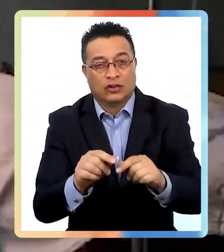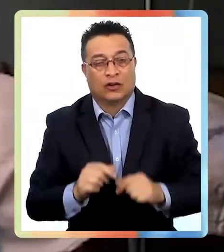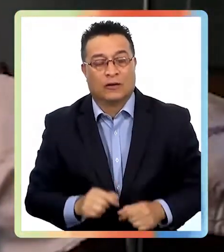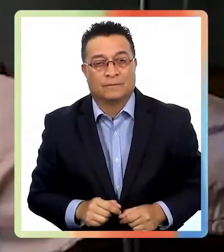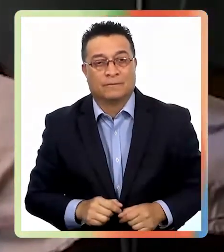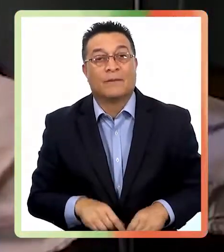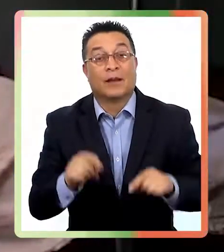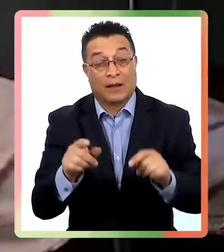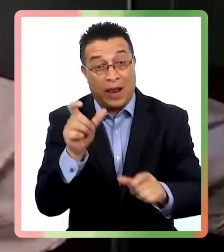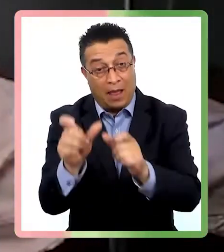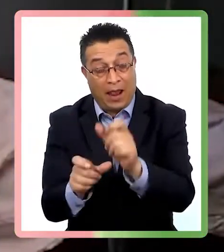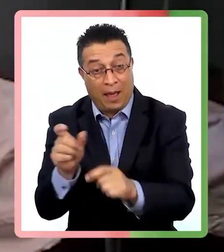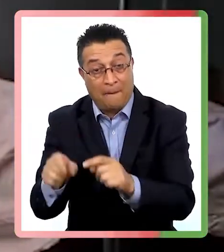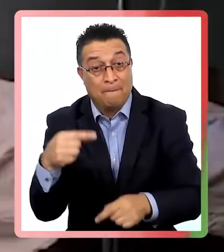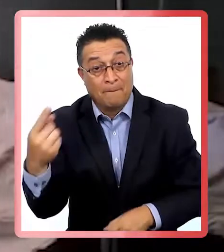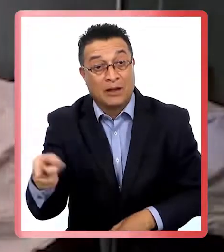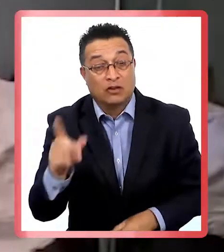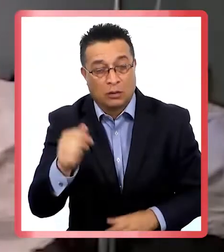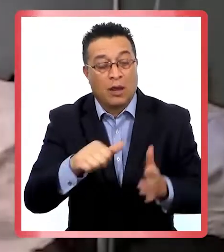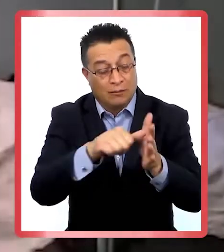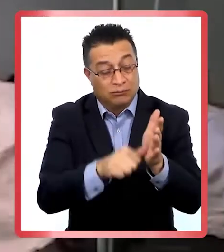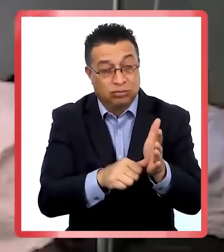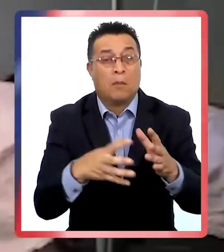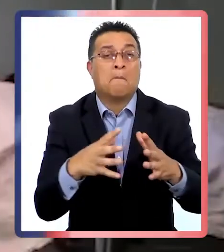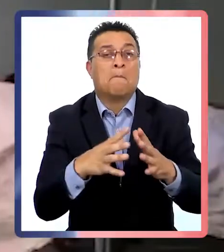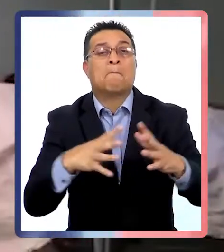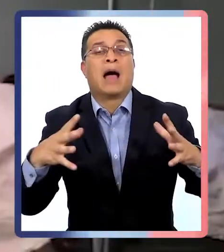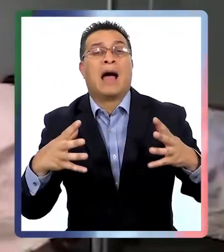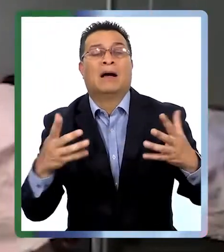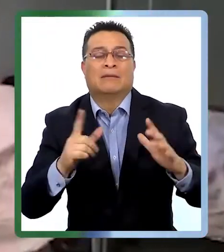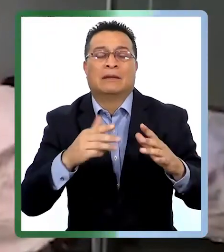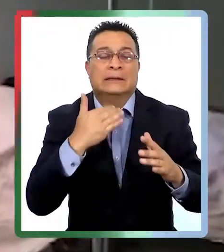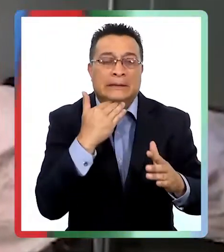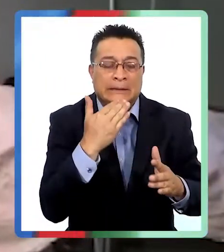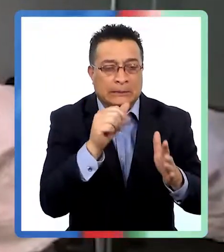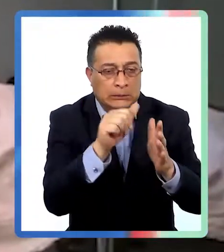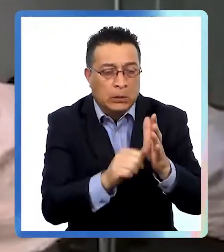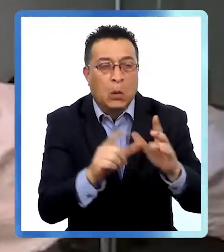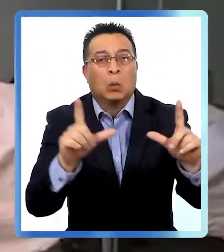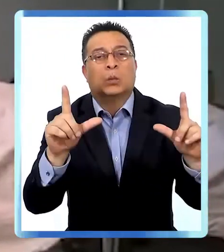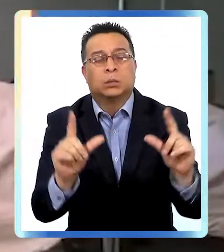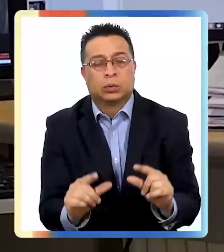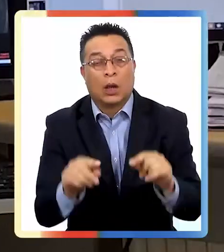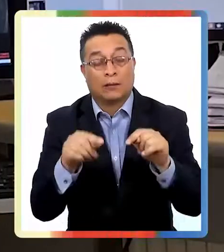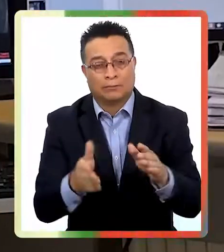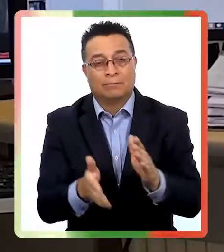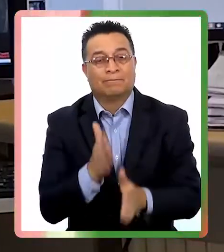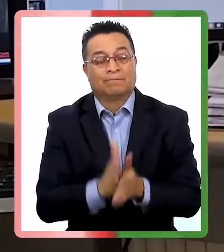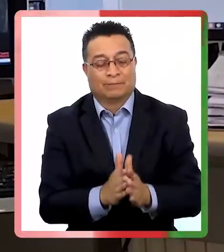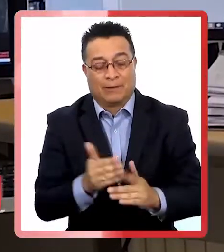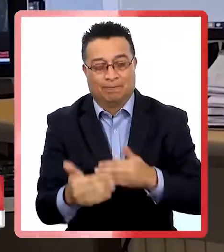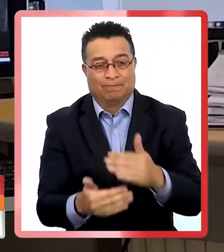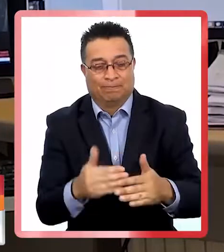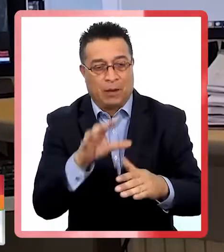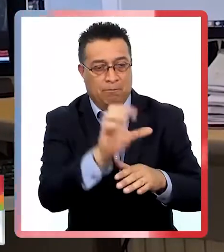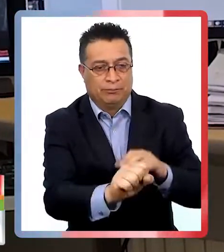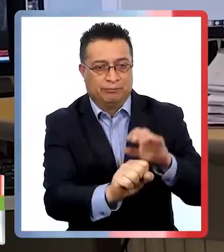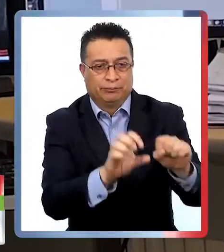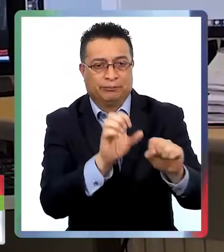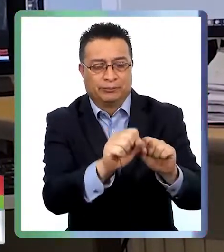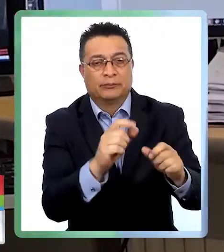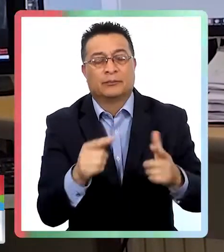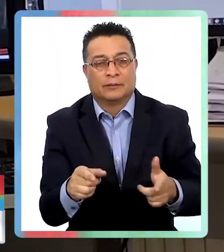del paciente en tanto cirugía el mayor y acelerando el proceso de diagnóstico teniendo